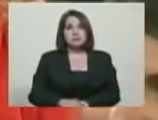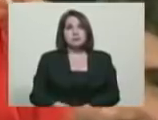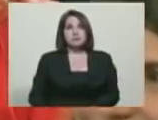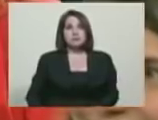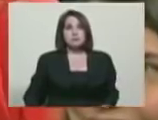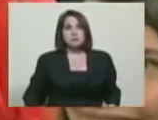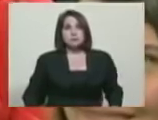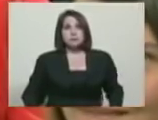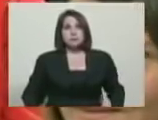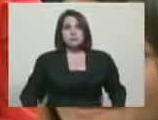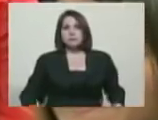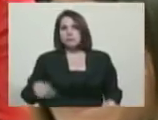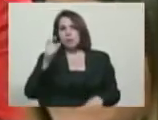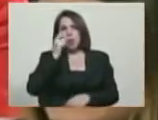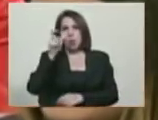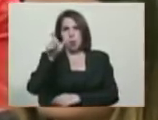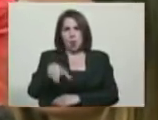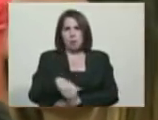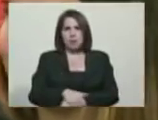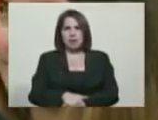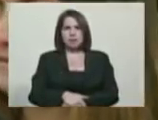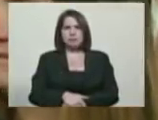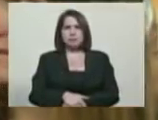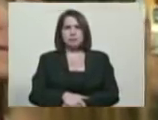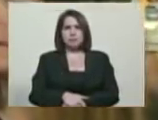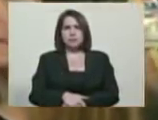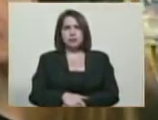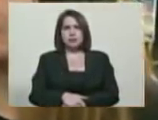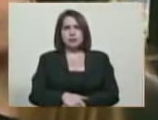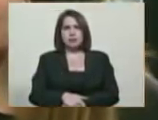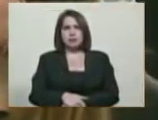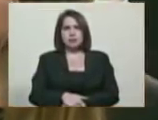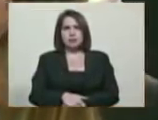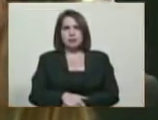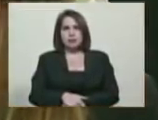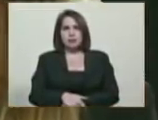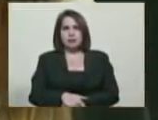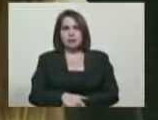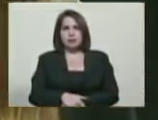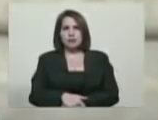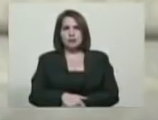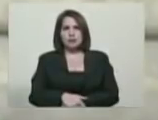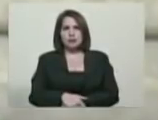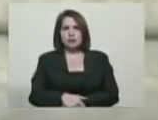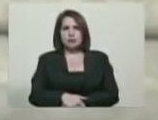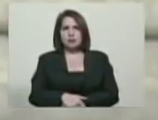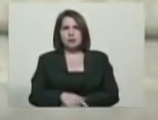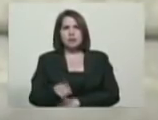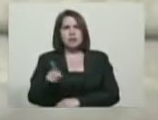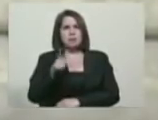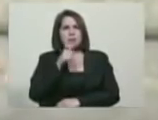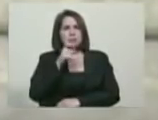la formula Rolando Segura por Telesur. Es que iba a responder.